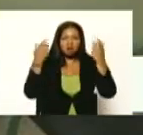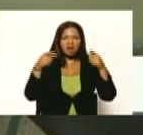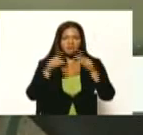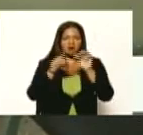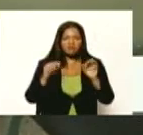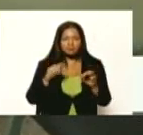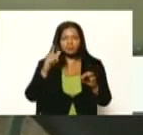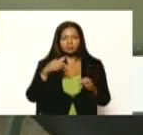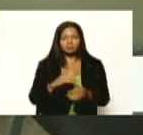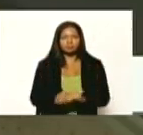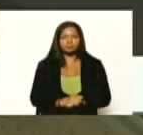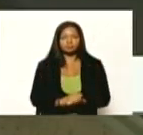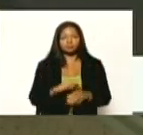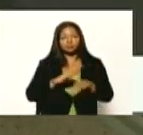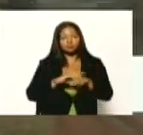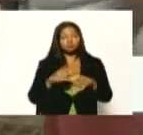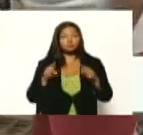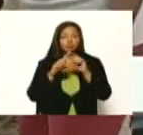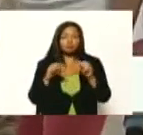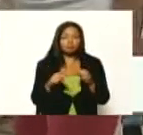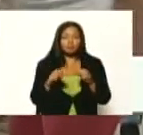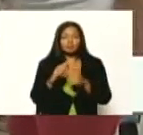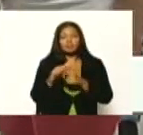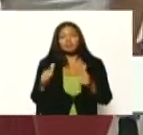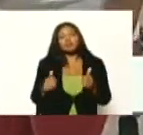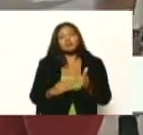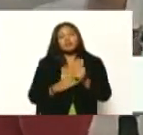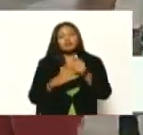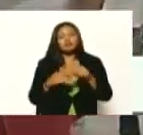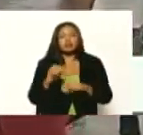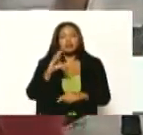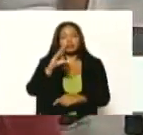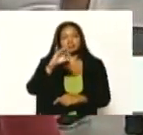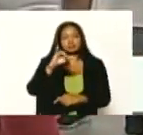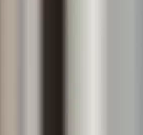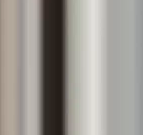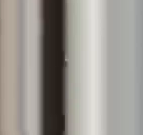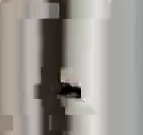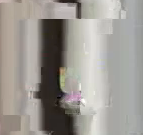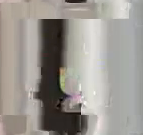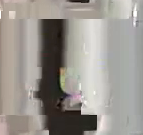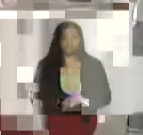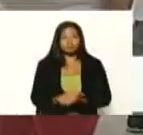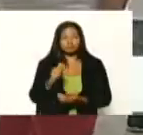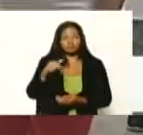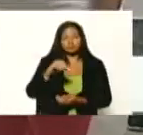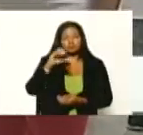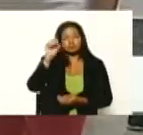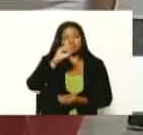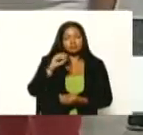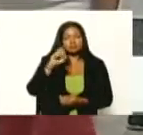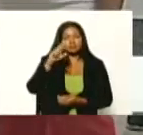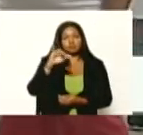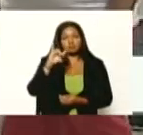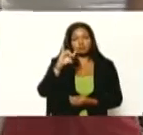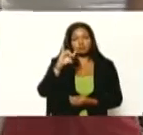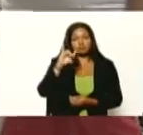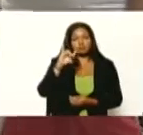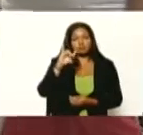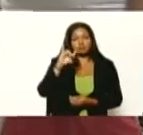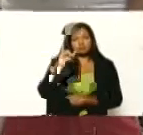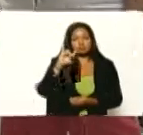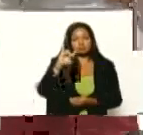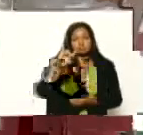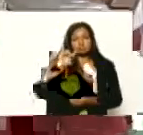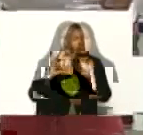doctora Yesenia Maza, que es la directora de la SIC. En este CRI vamos a encontrar también